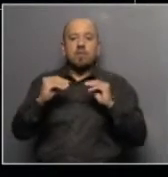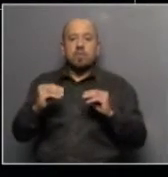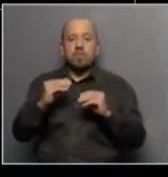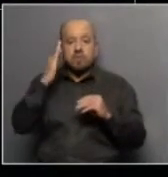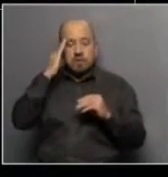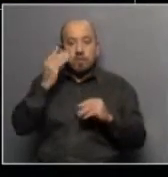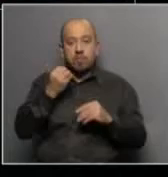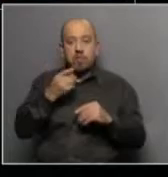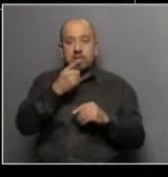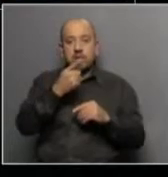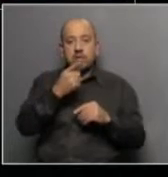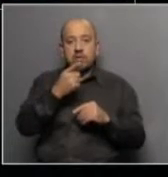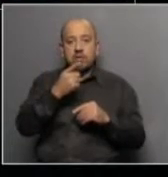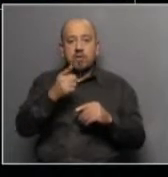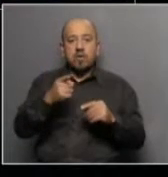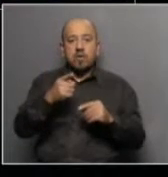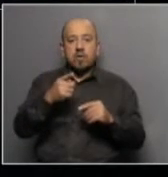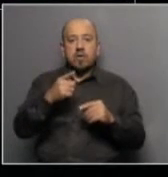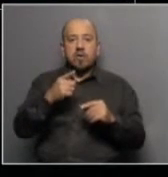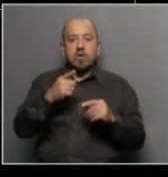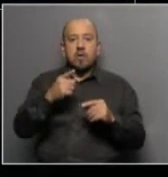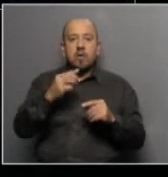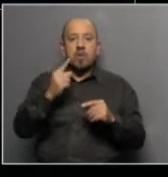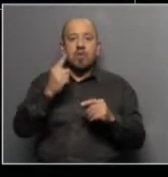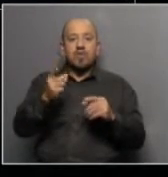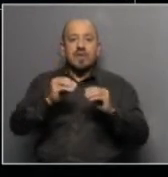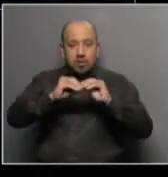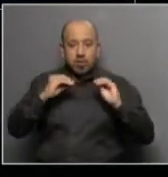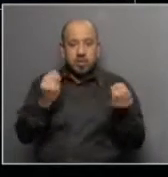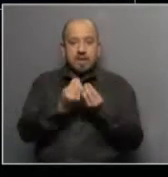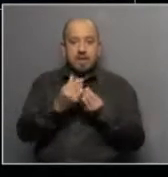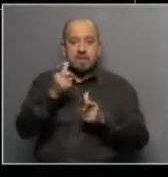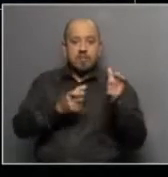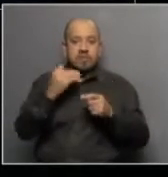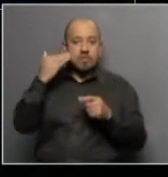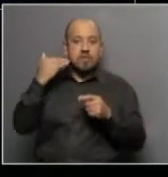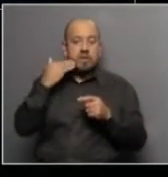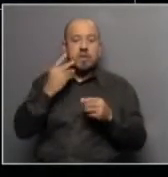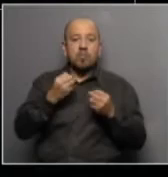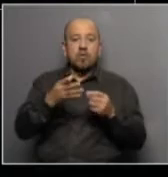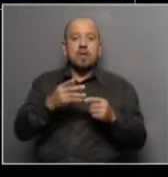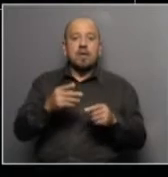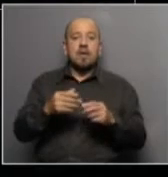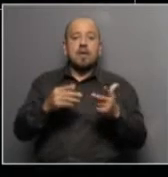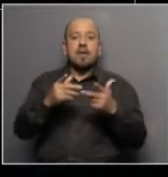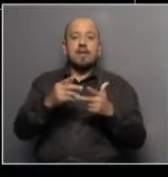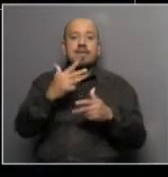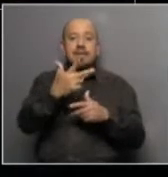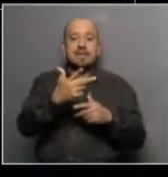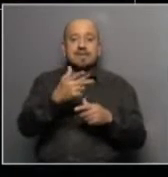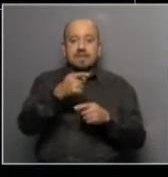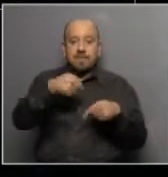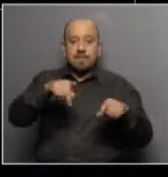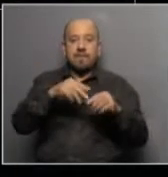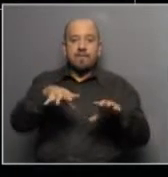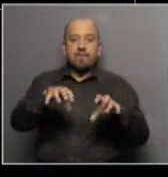¿Por qué? Un tercio de los mercedarios viven en cooperativas de vivienda. ¿Saben por qué? Porque la Intendencia de Soriano